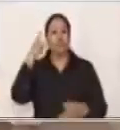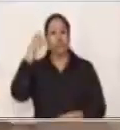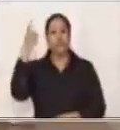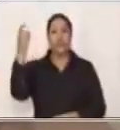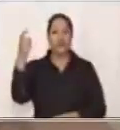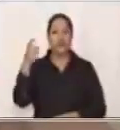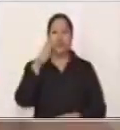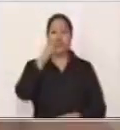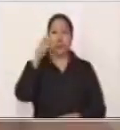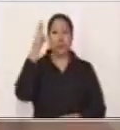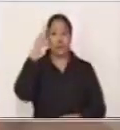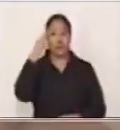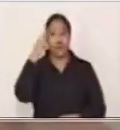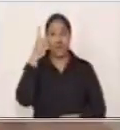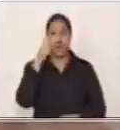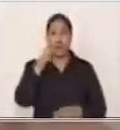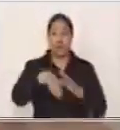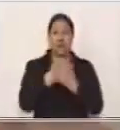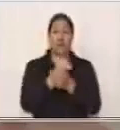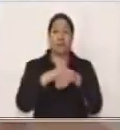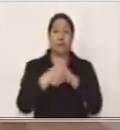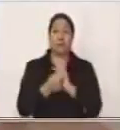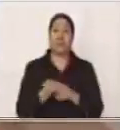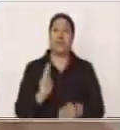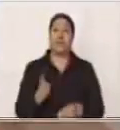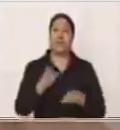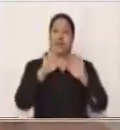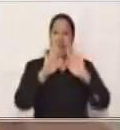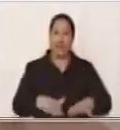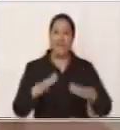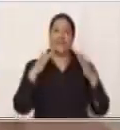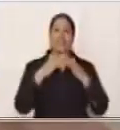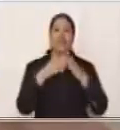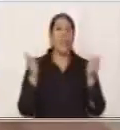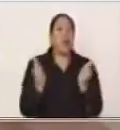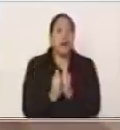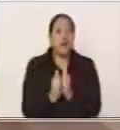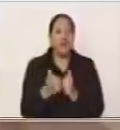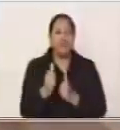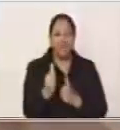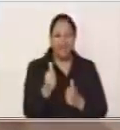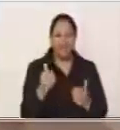Recuerda lavarte las manos constantemente, quédate en casa porque juntos saldremos adelante.